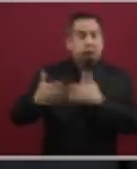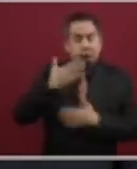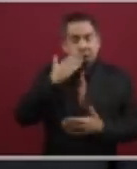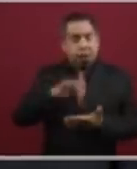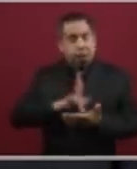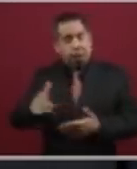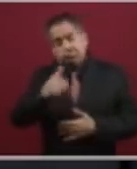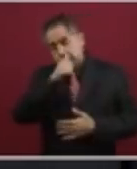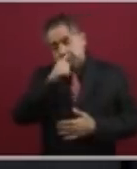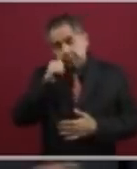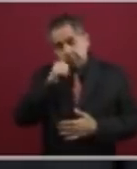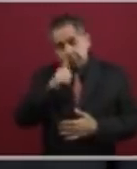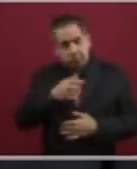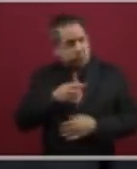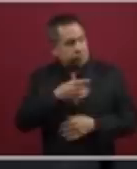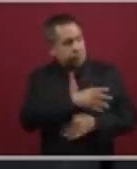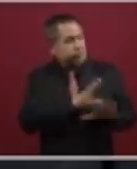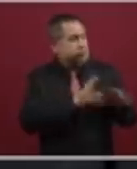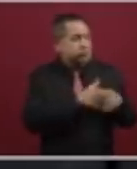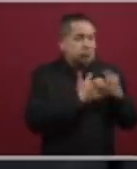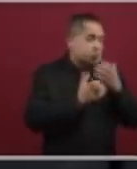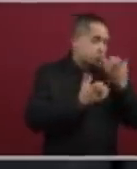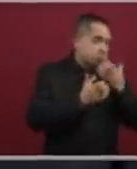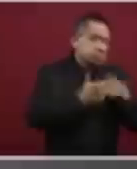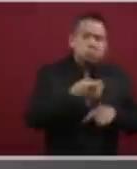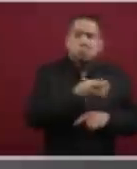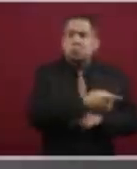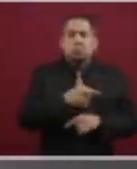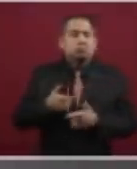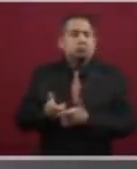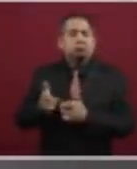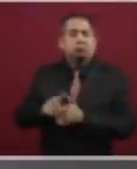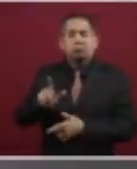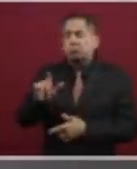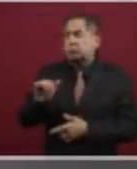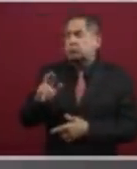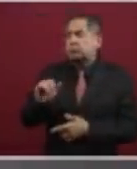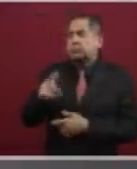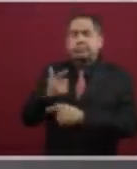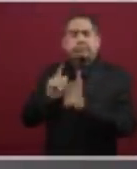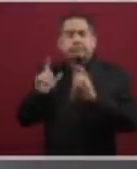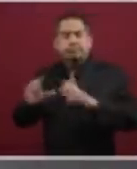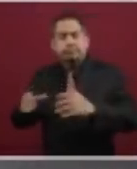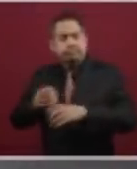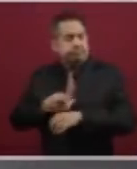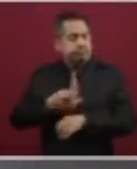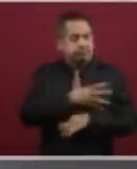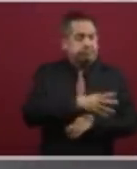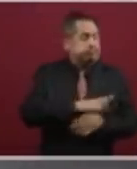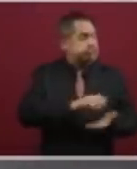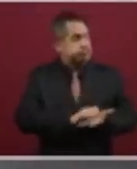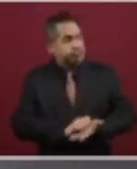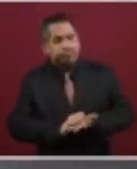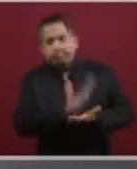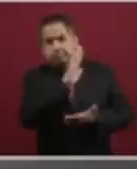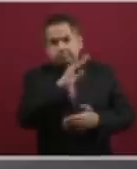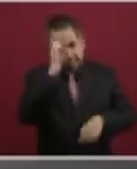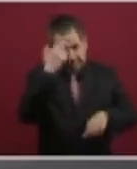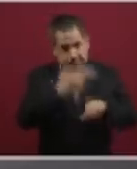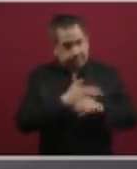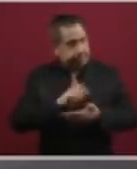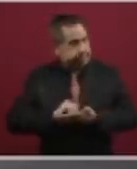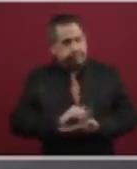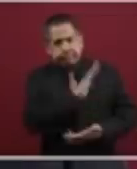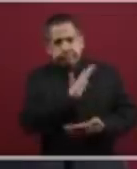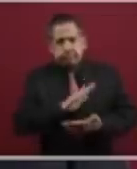Se venció a los conservadores y se expulsó a los extranjeros, porque